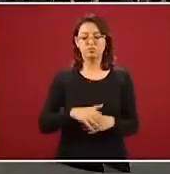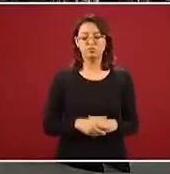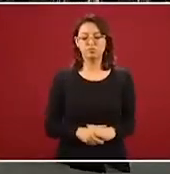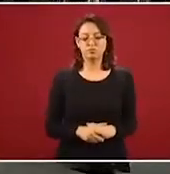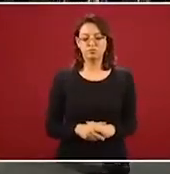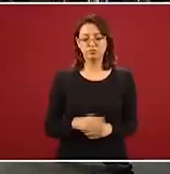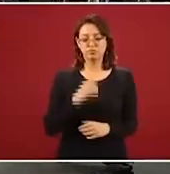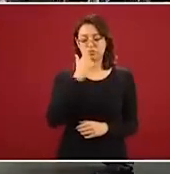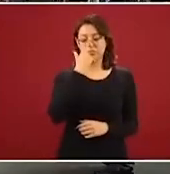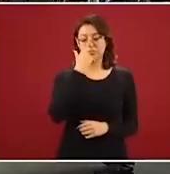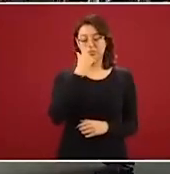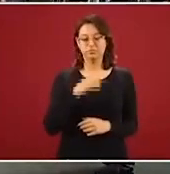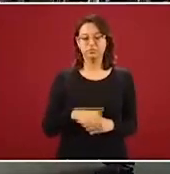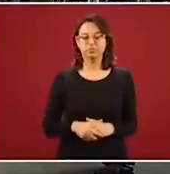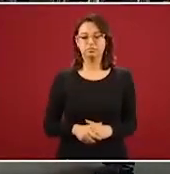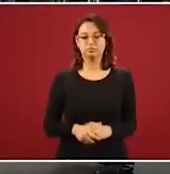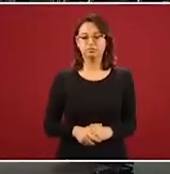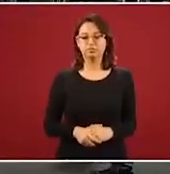A ver.